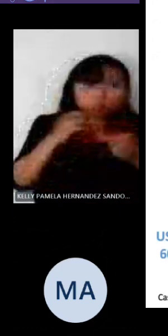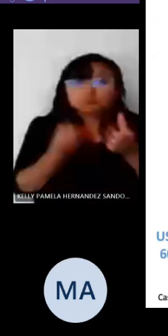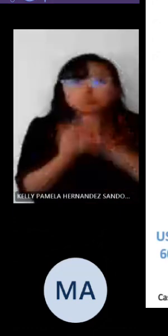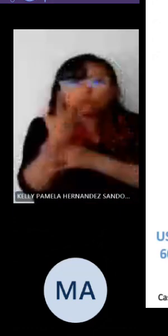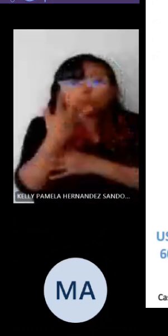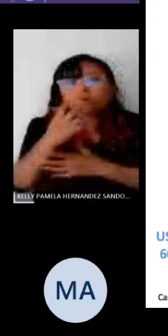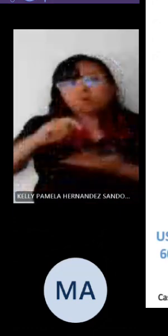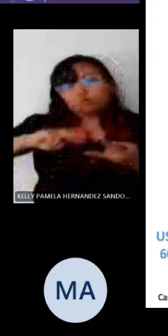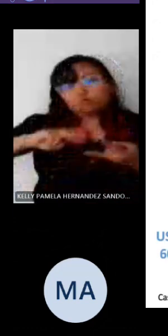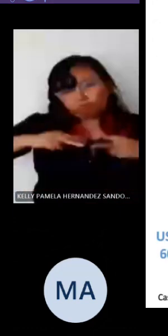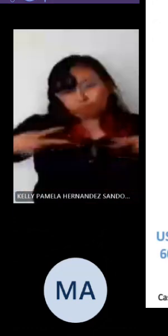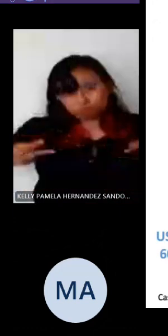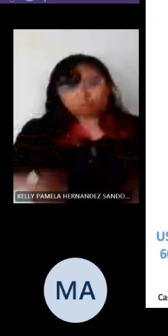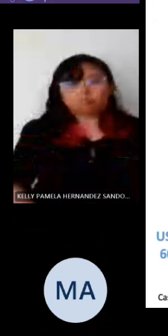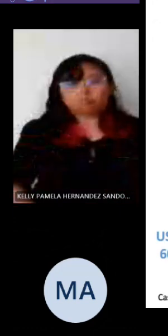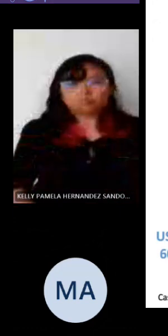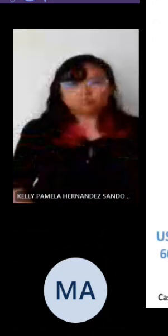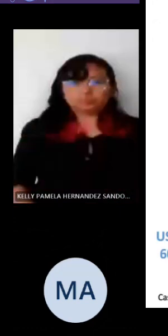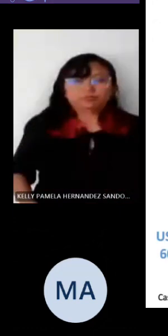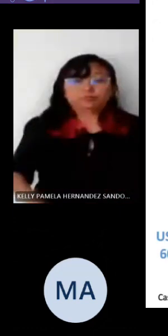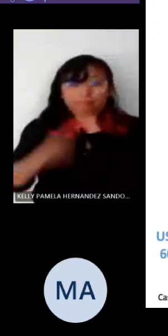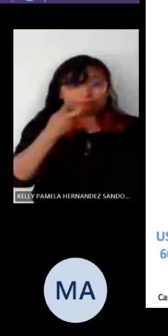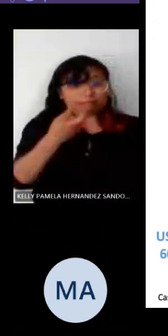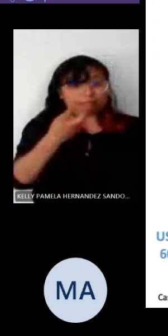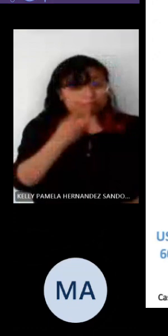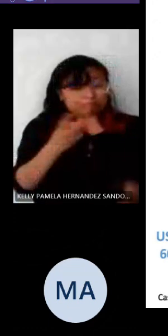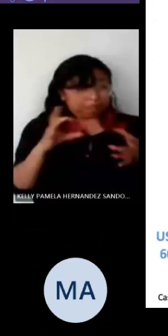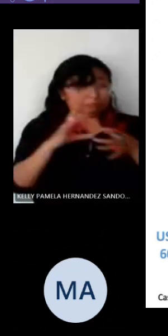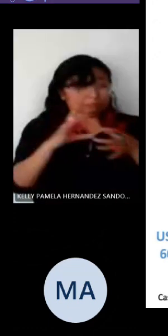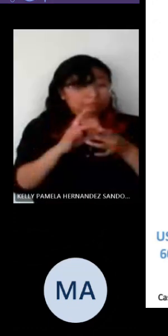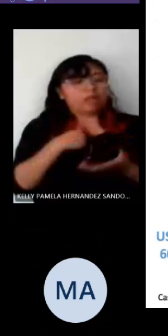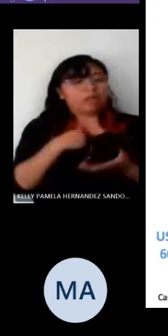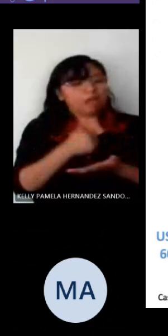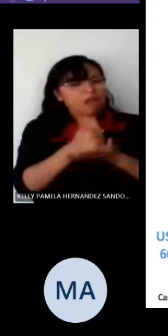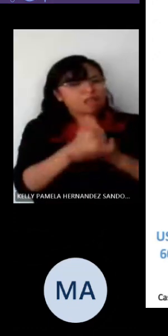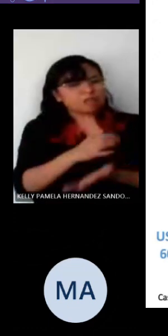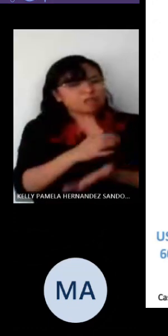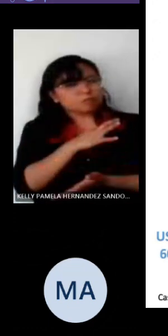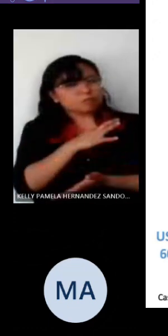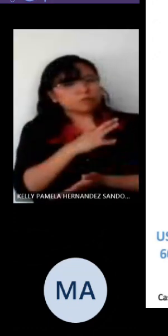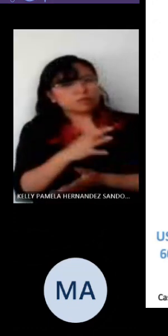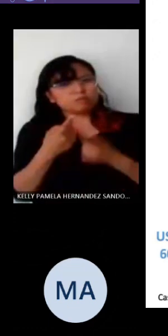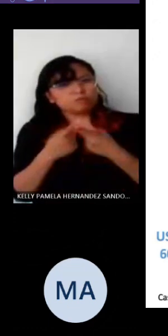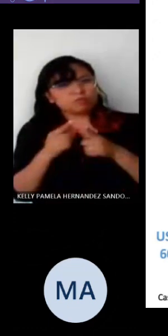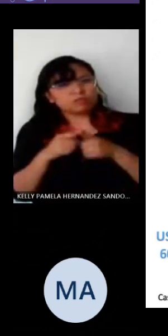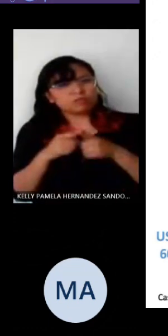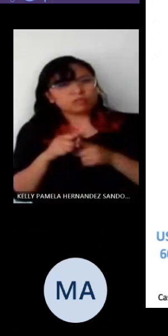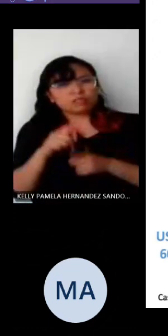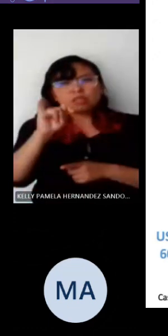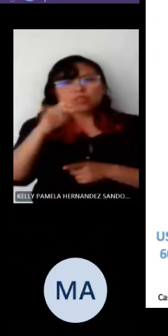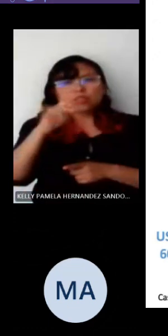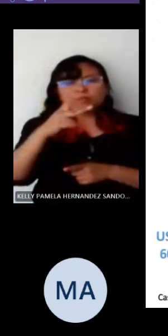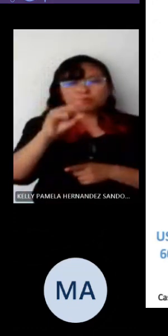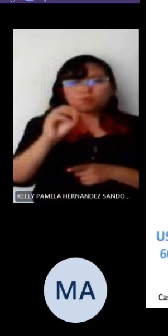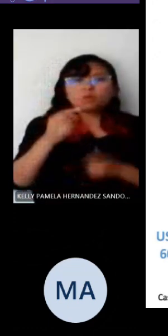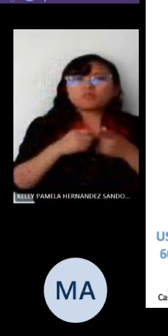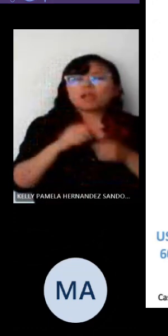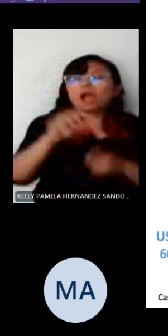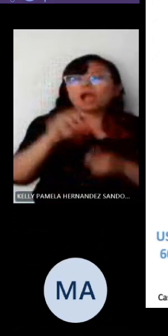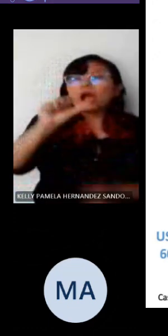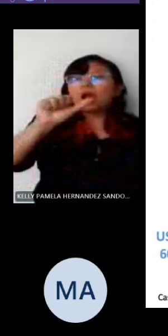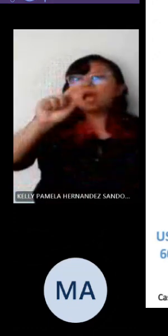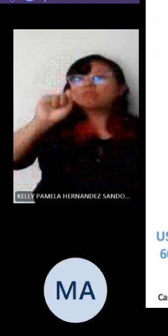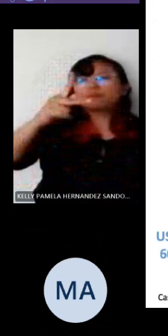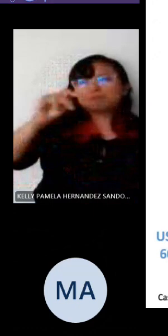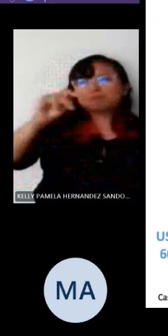Esto también ha ayudado a poder decir que hay algunos tipos de síndrome de Usher que llamamos atípicos. Quiere decir